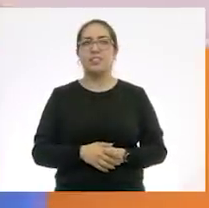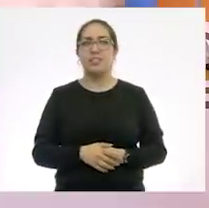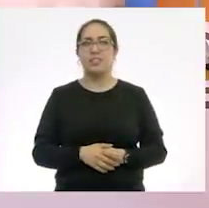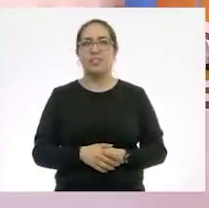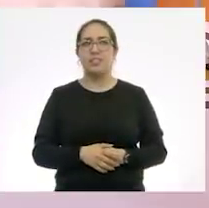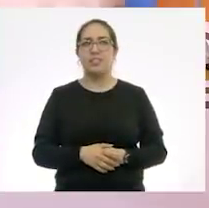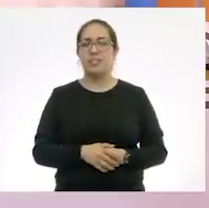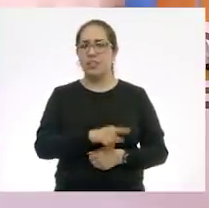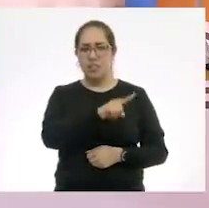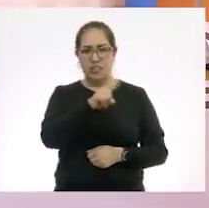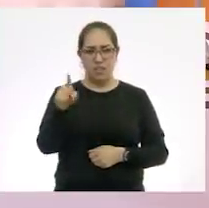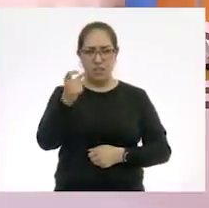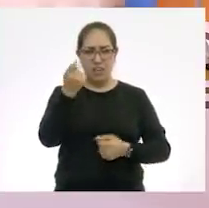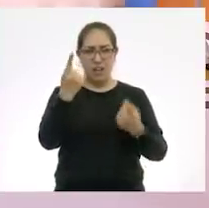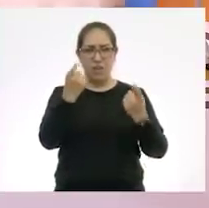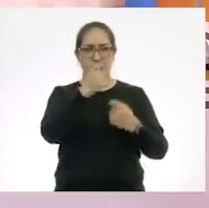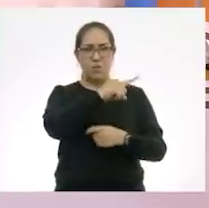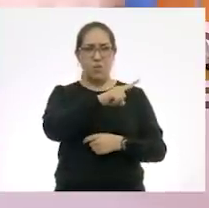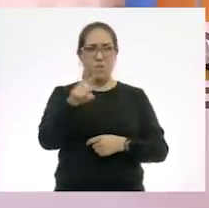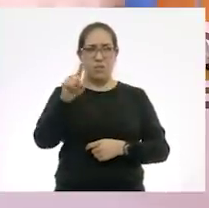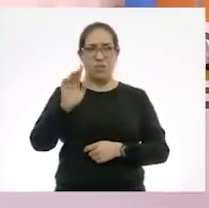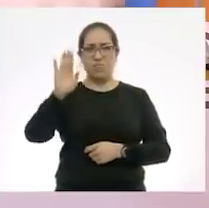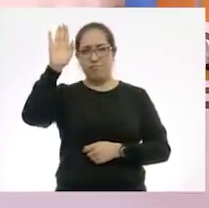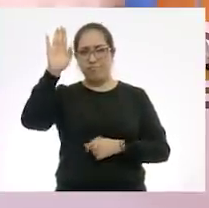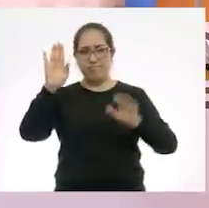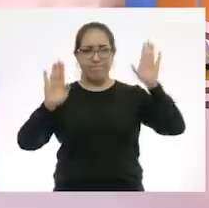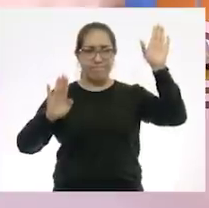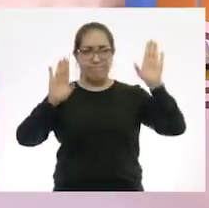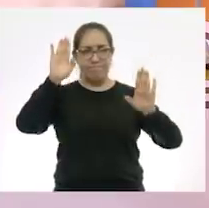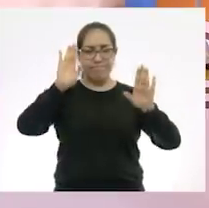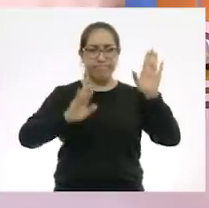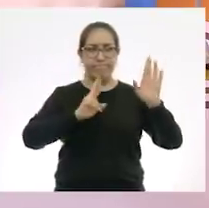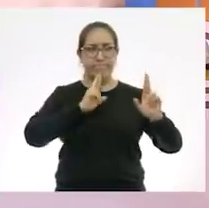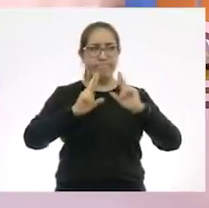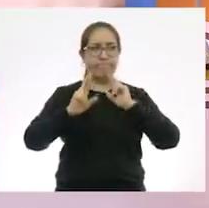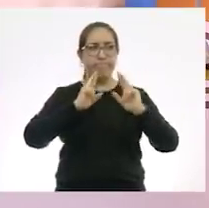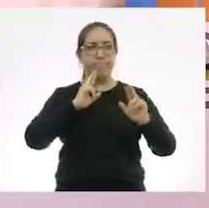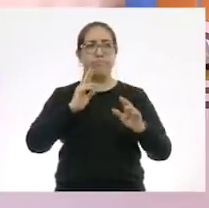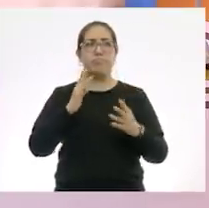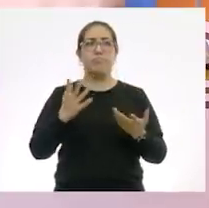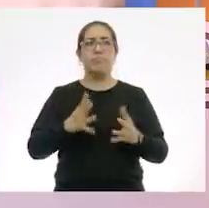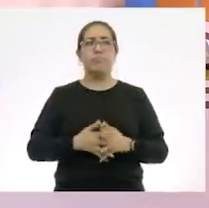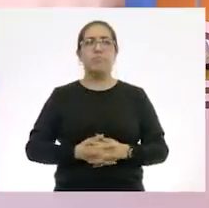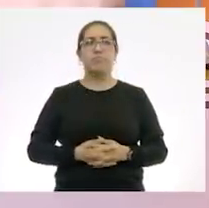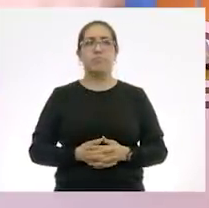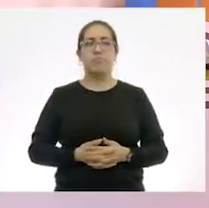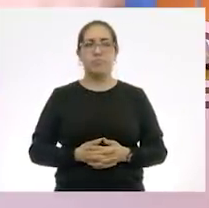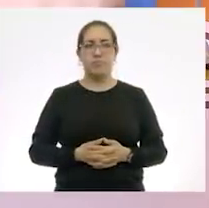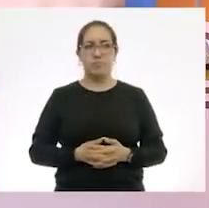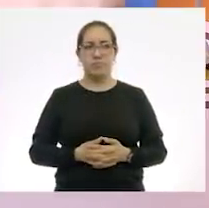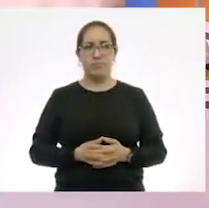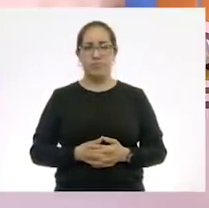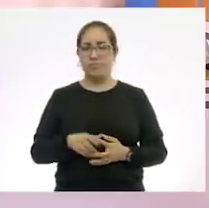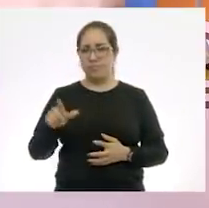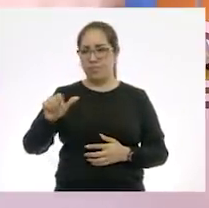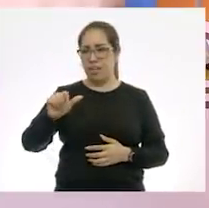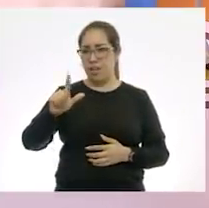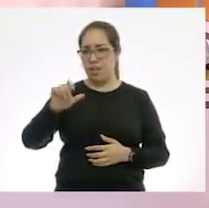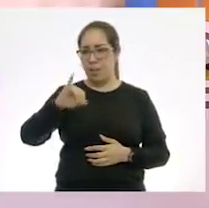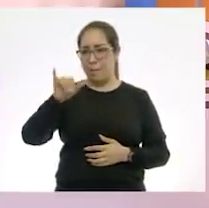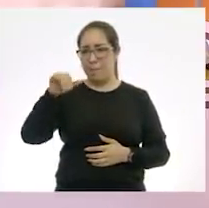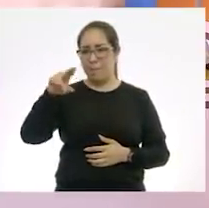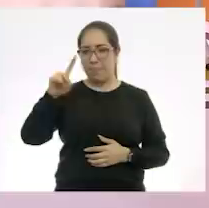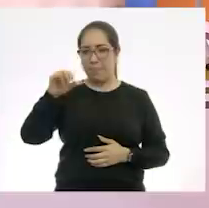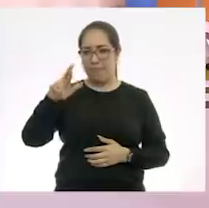están levantando las manos, ¿ya viste? Ya. Ajá, por allá levantan. También por allá están levantando la mano, sí. A ver, ¿qué dice? Es Alejandra, Alejandra. A